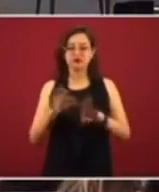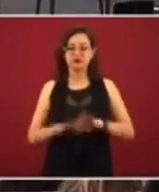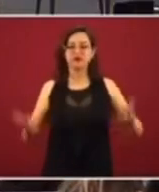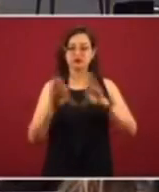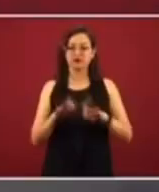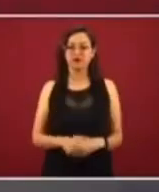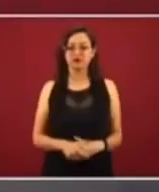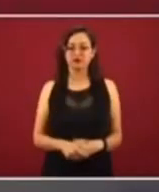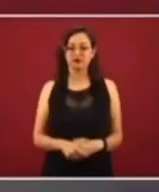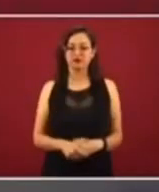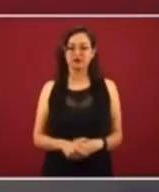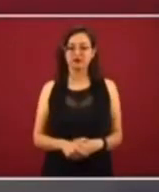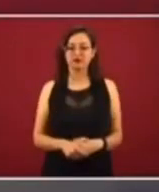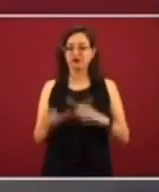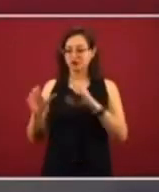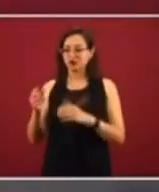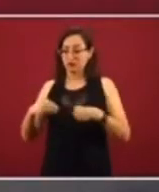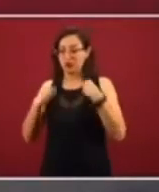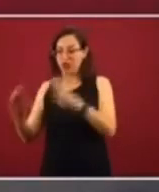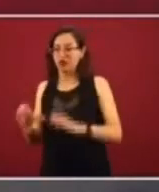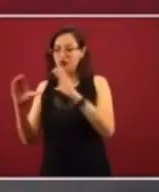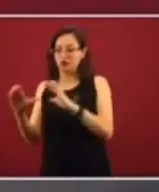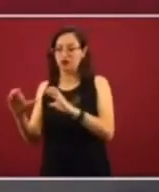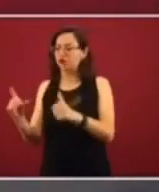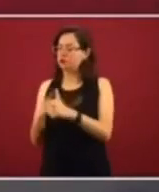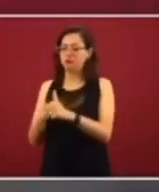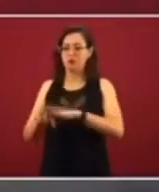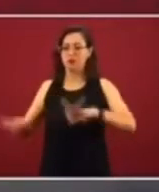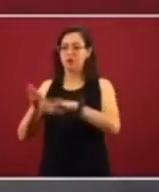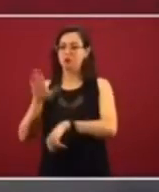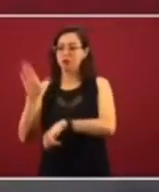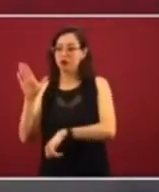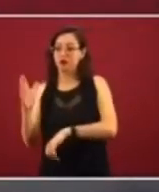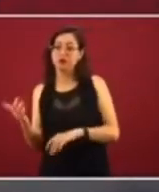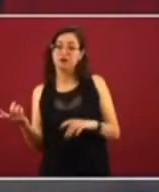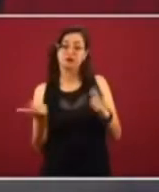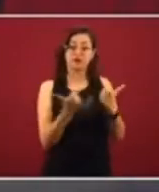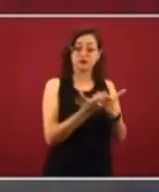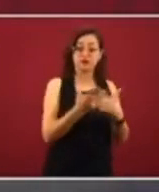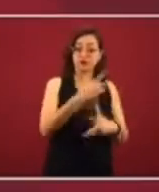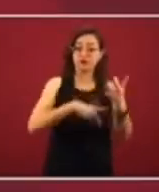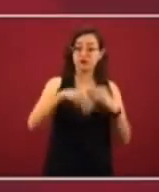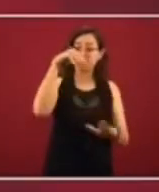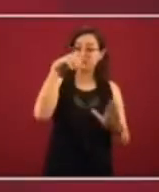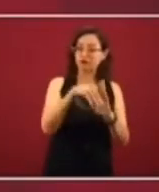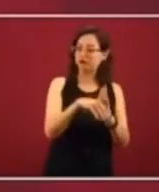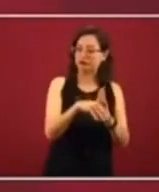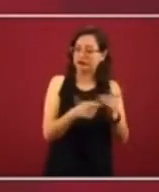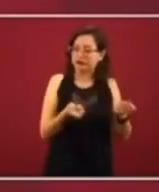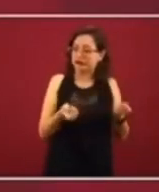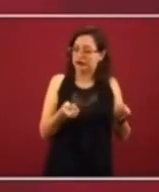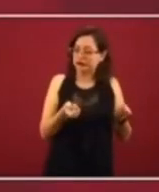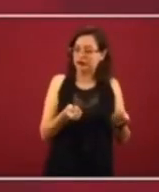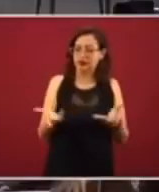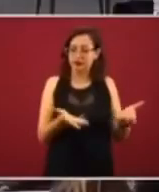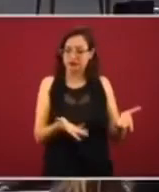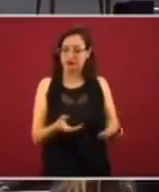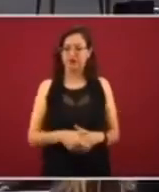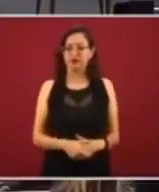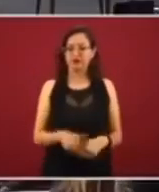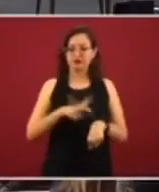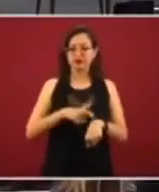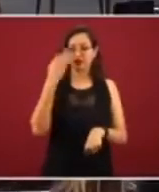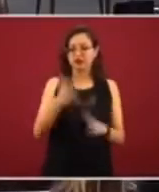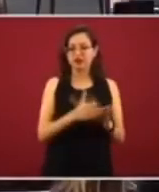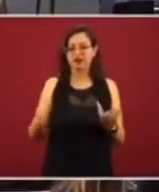haciendo, entre cuidar las vidas, que es lo más importante, y que no se nos deteriore mucho la economía. Los